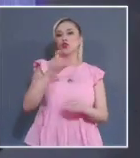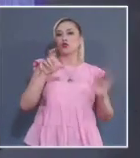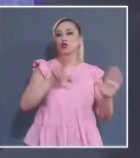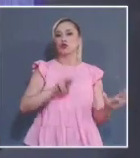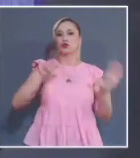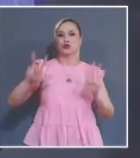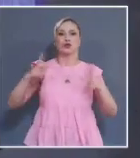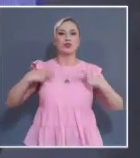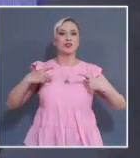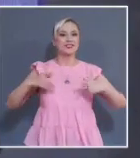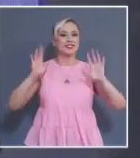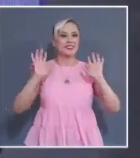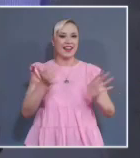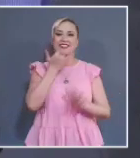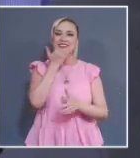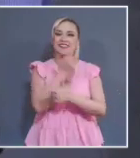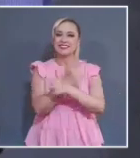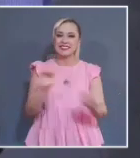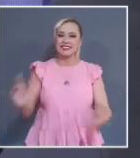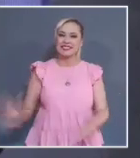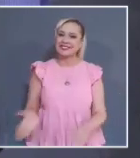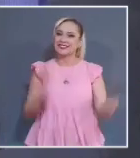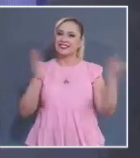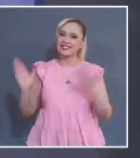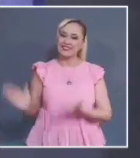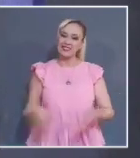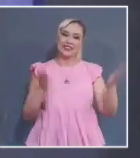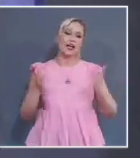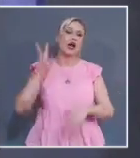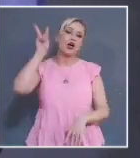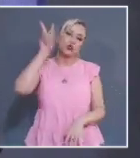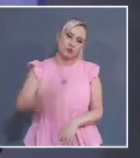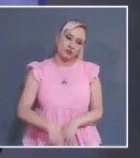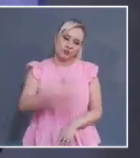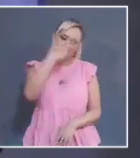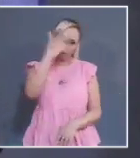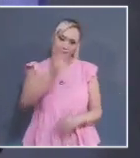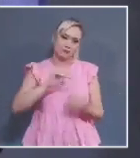amnistía. Para el canal del Poder Judicial de la Federación, Juan Carlos González.